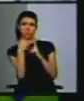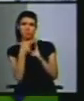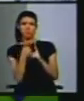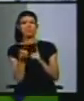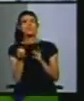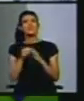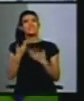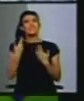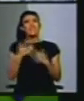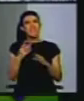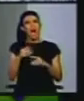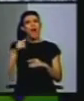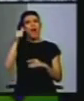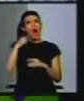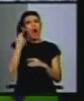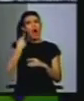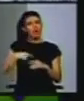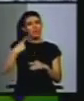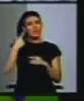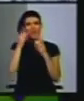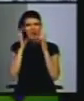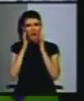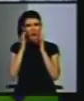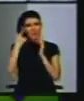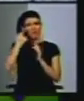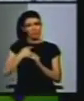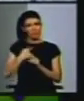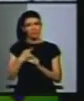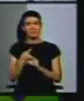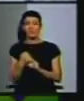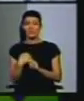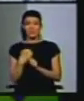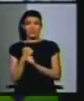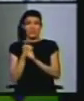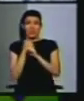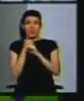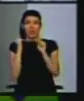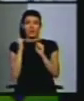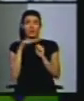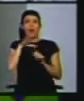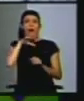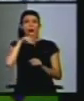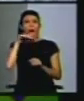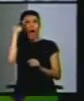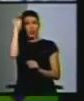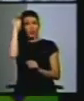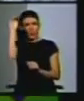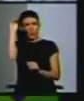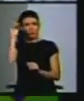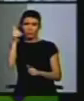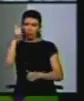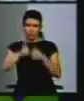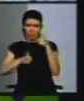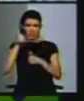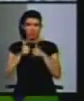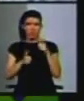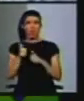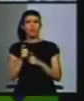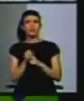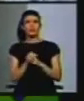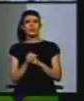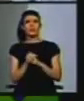corte en la cara y es impresionante que un adulto, que es un profesional, o